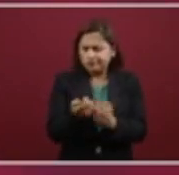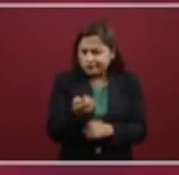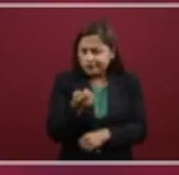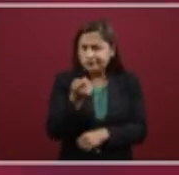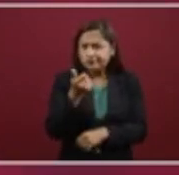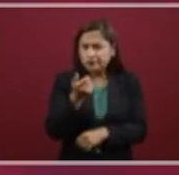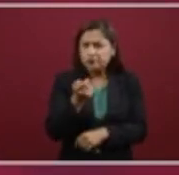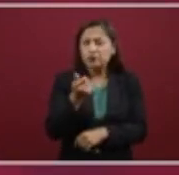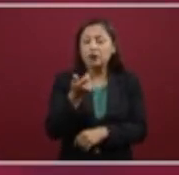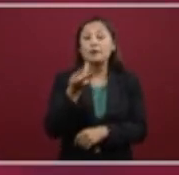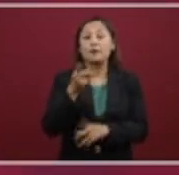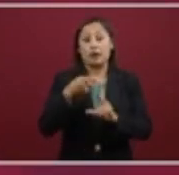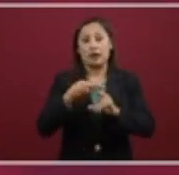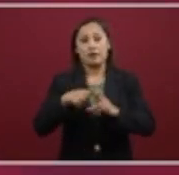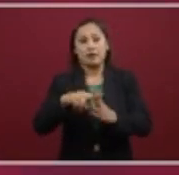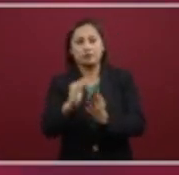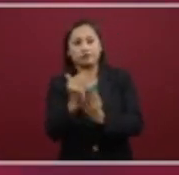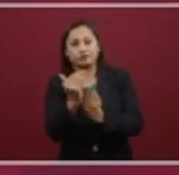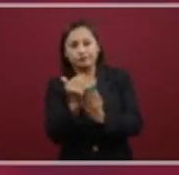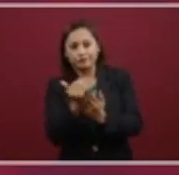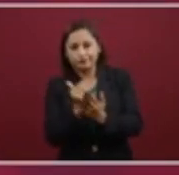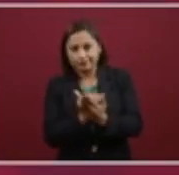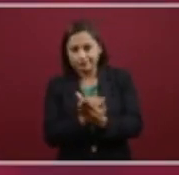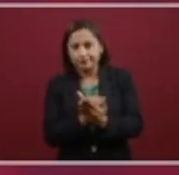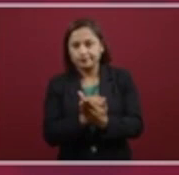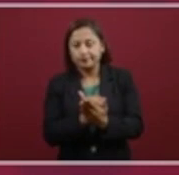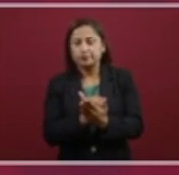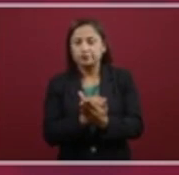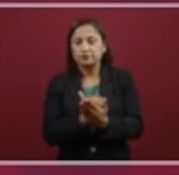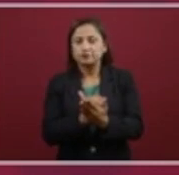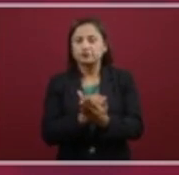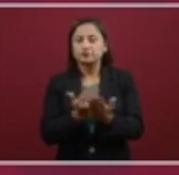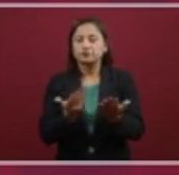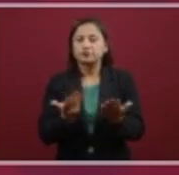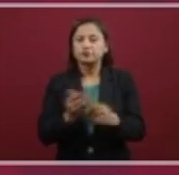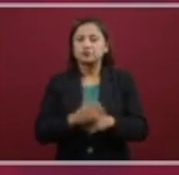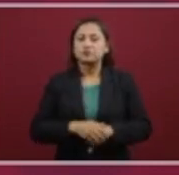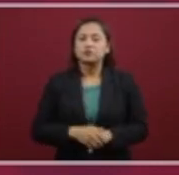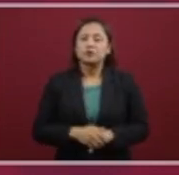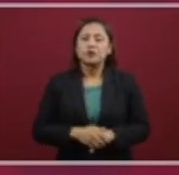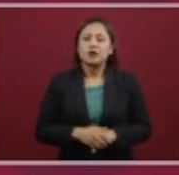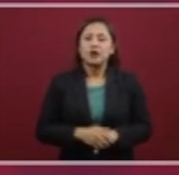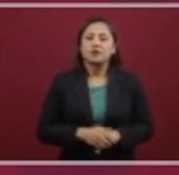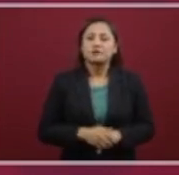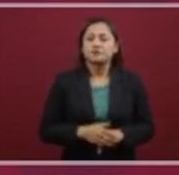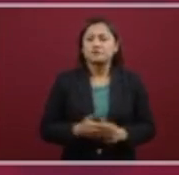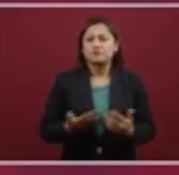disminución. En fin, vamos muy bien,